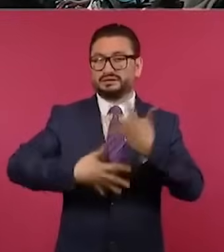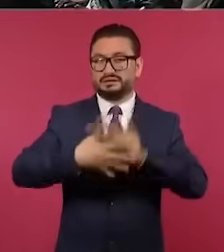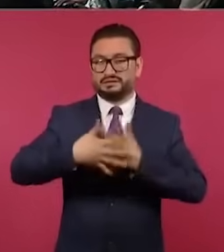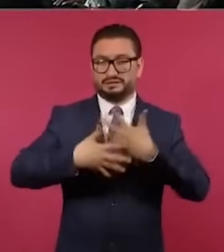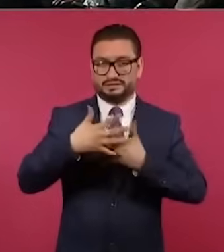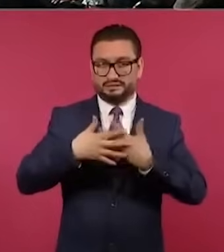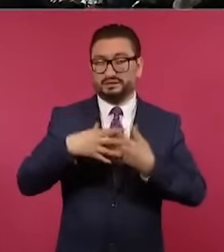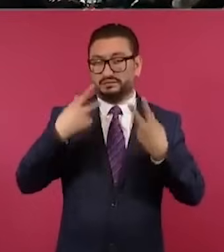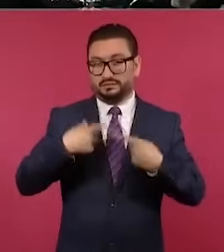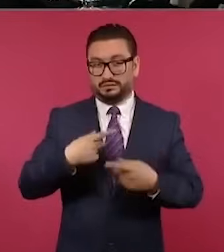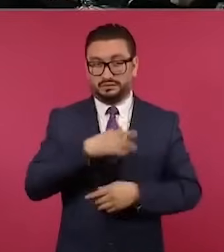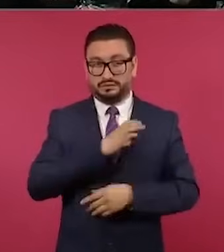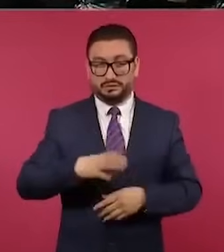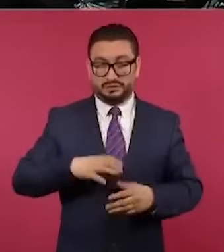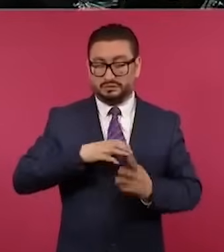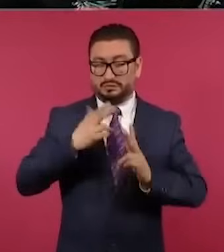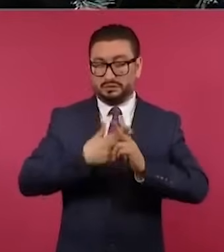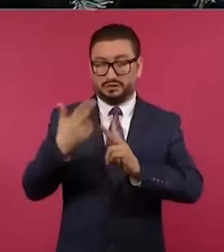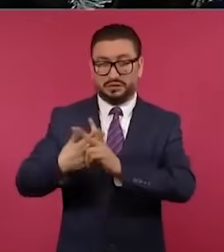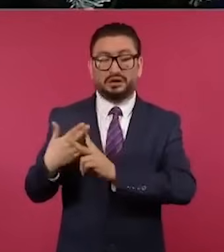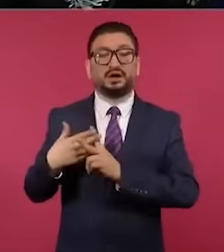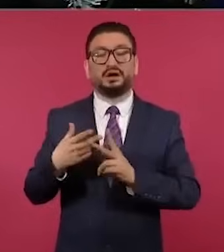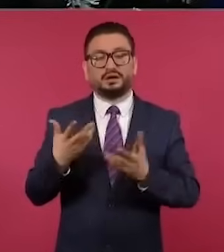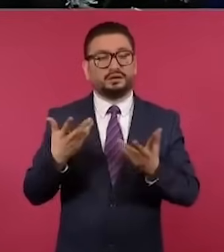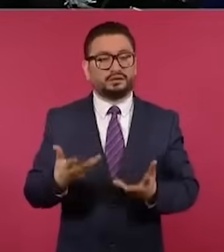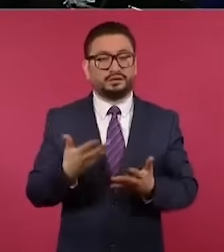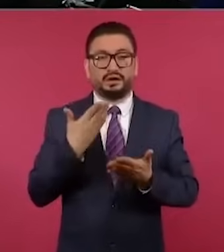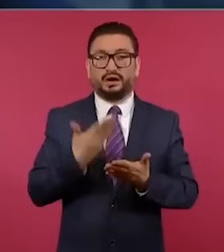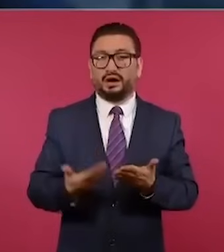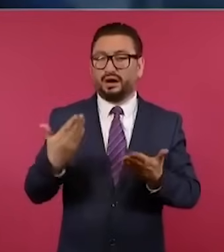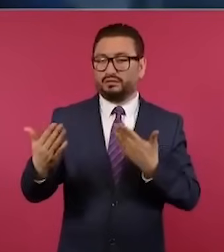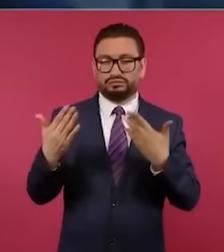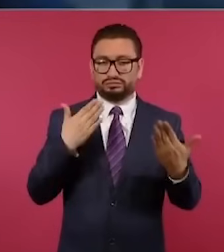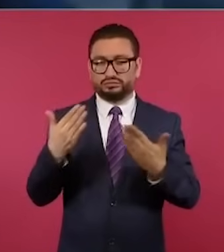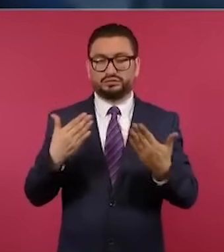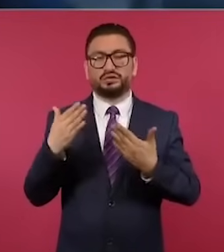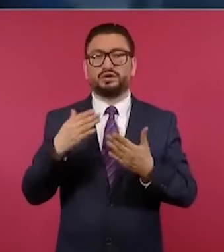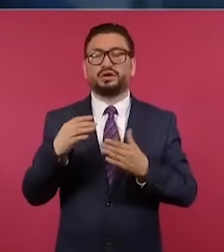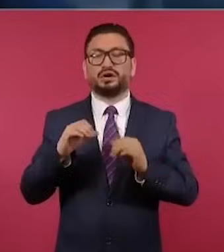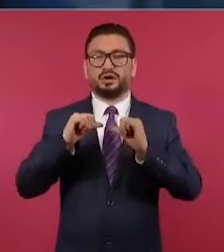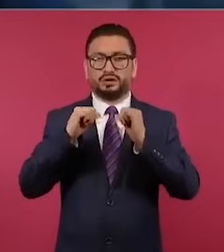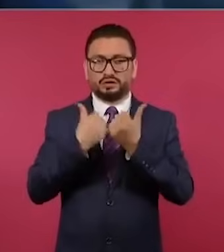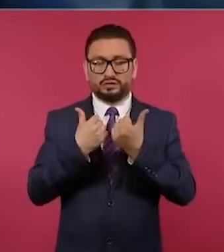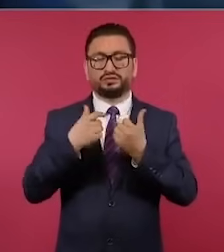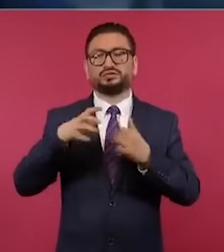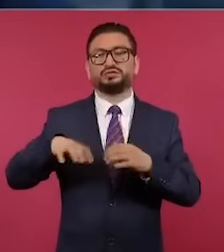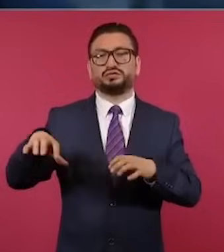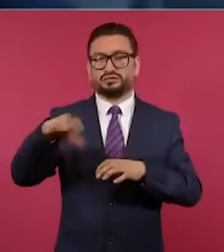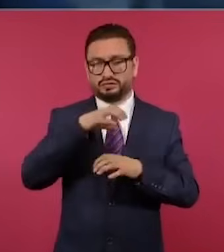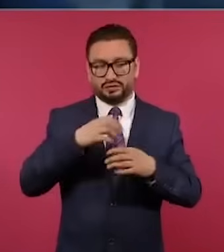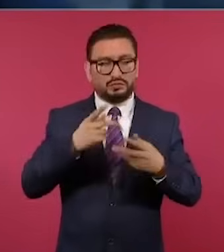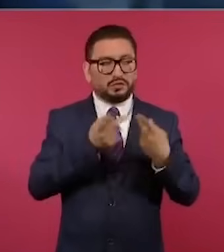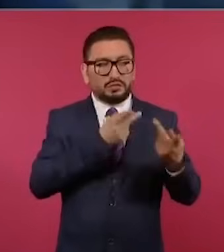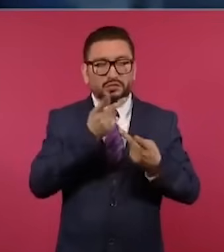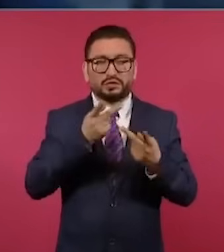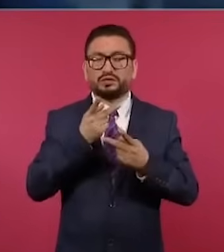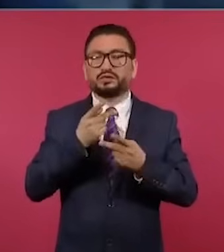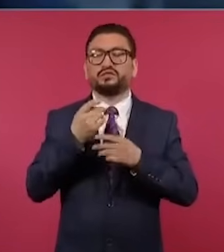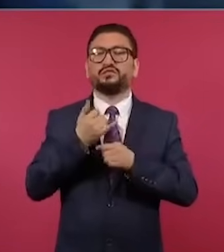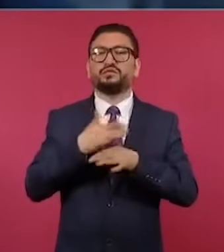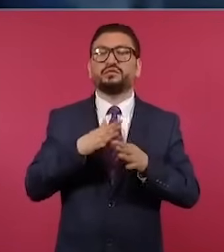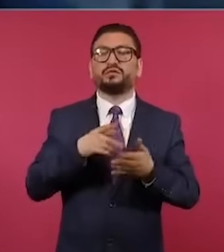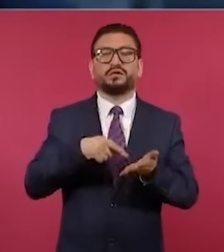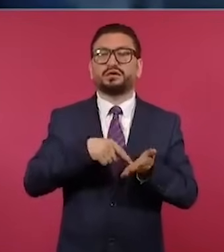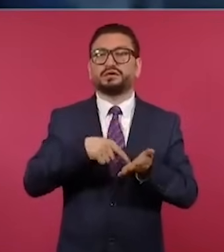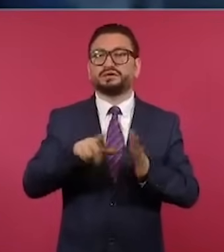asesinatos de candidatos. Y al día de hoy, en contraste, organizaciones civiles y también consultoras reportan al